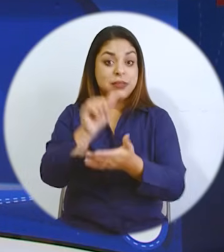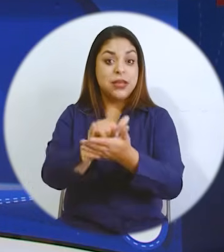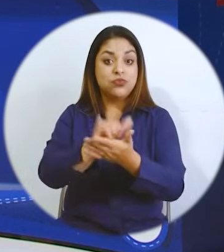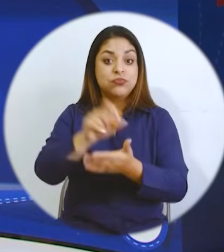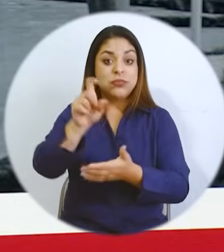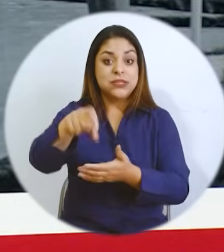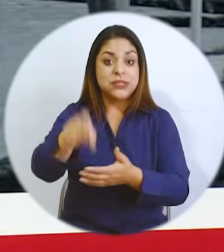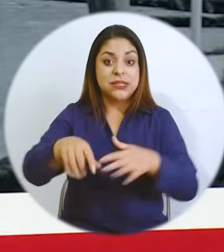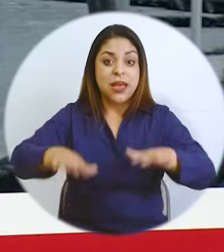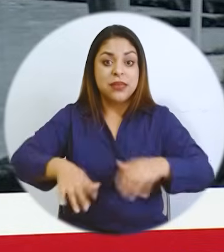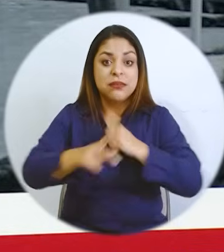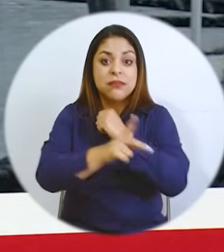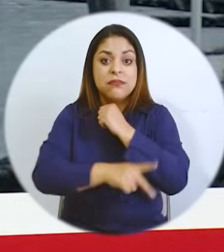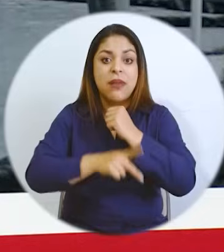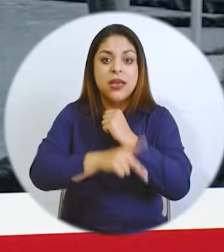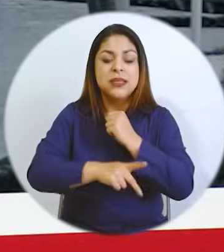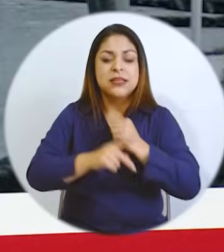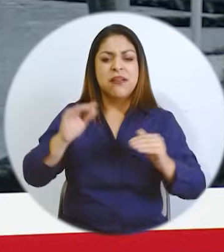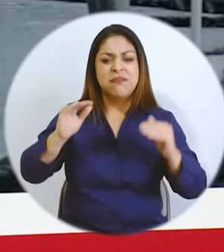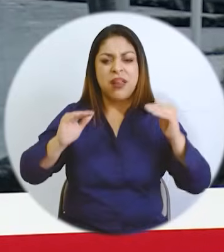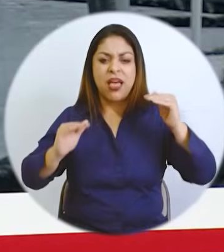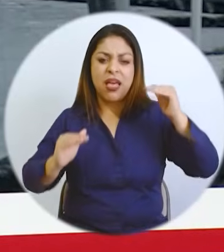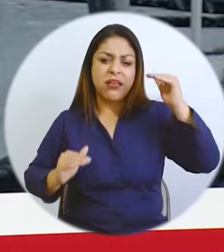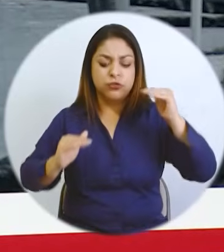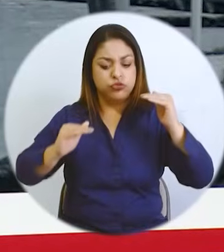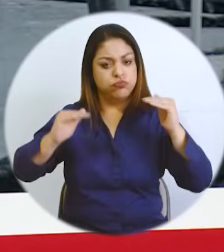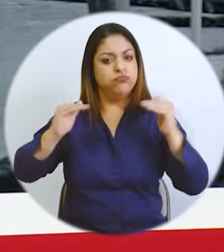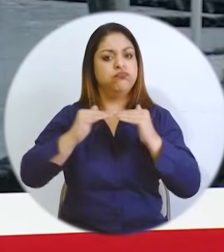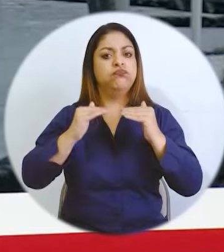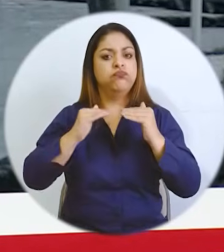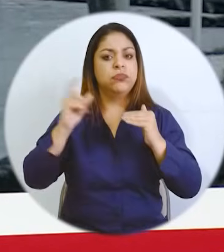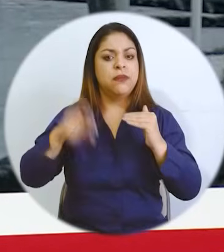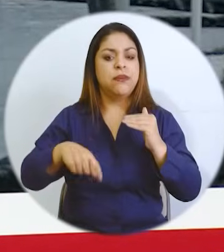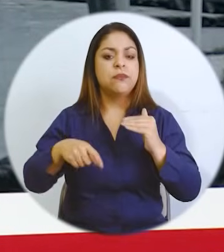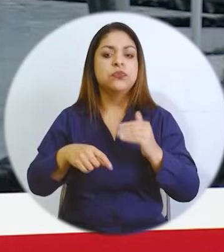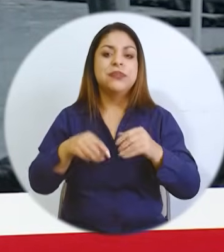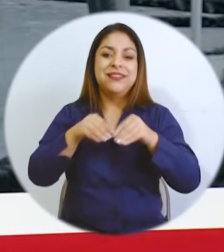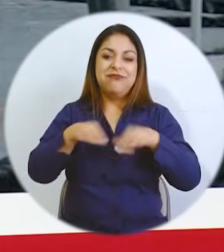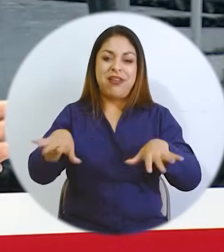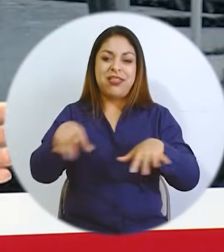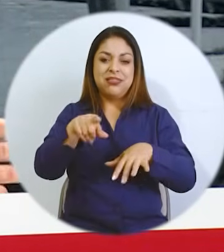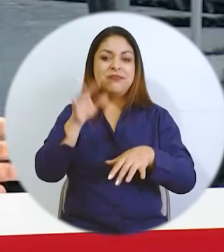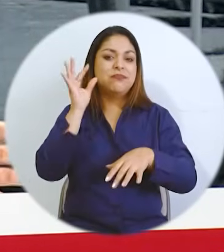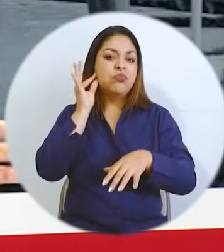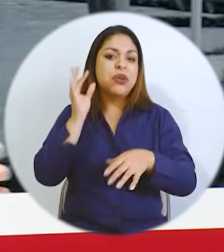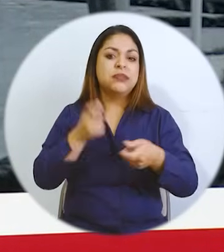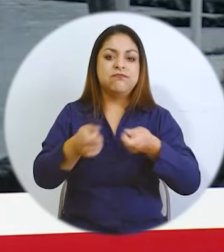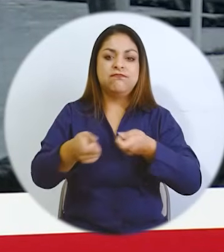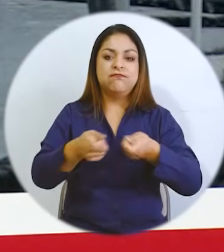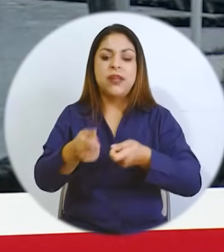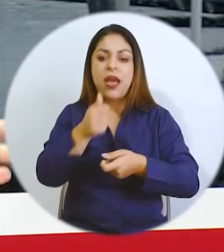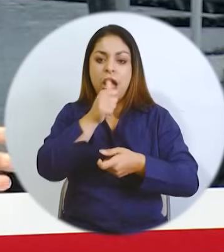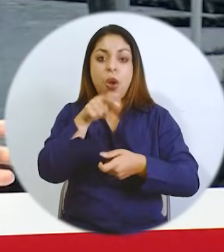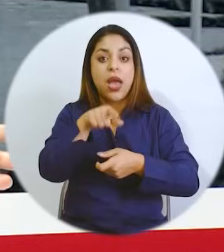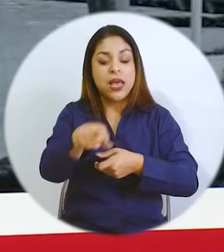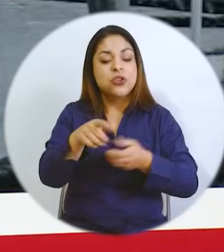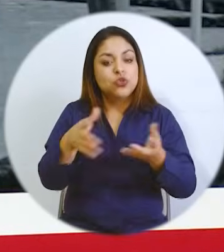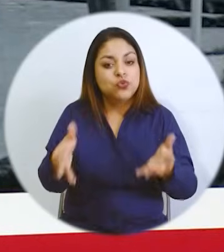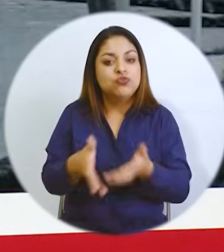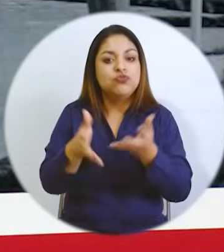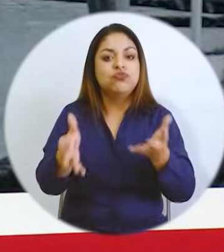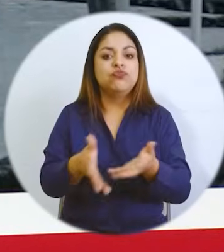necesitamos a nivel país, poder ir disminuyendo esa brecha. La red de gestoras comunitarias del agua es un impulso importante, es un